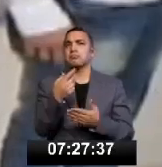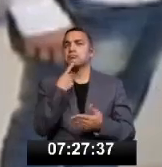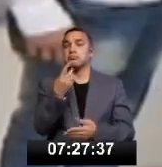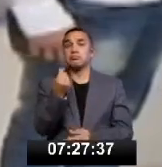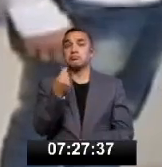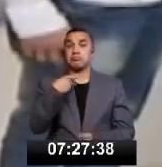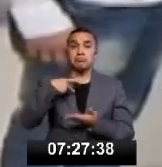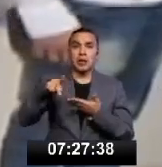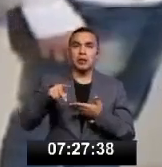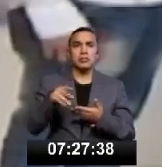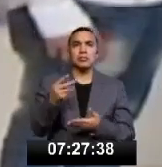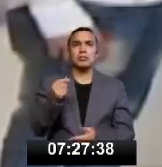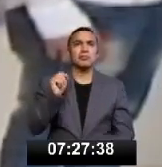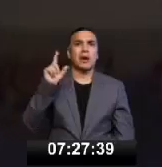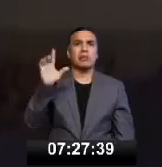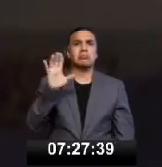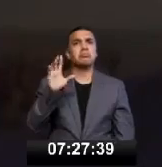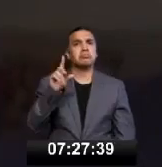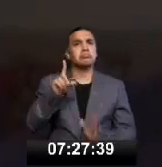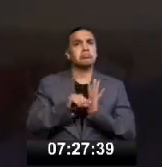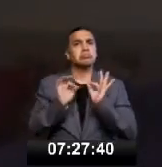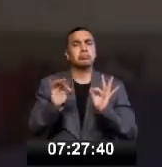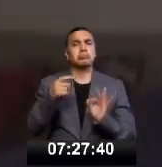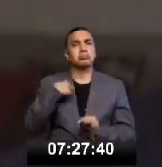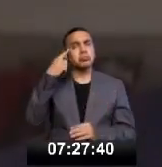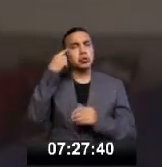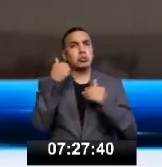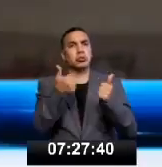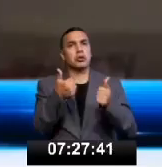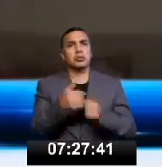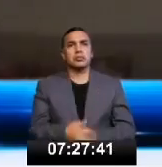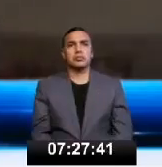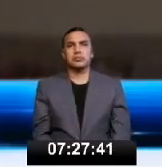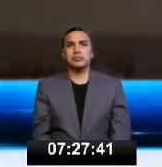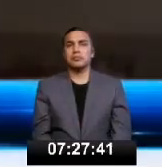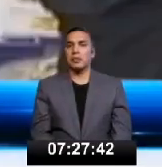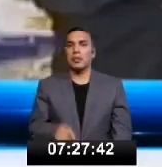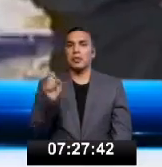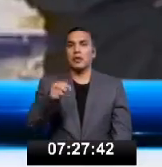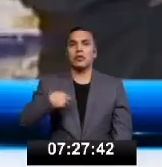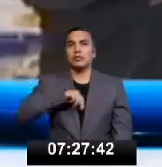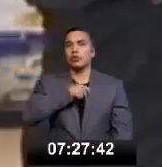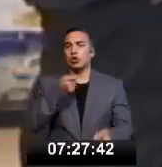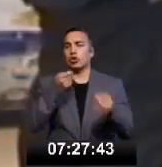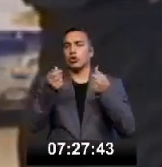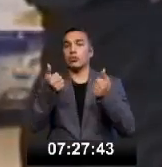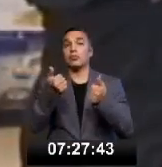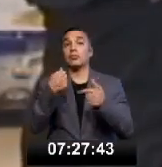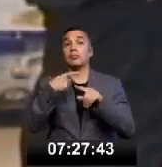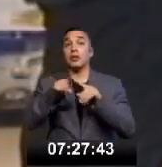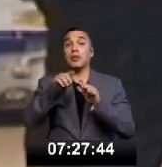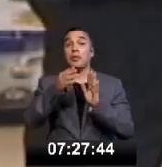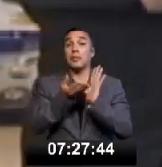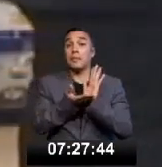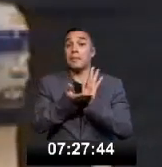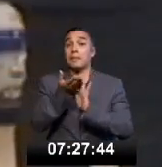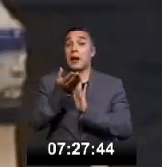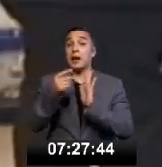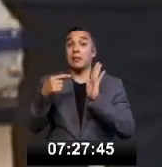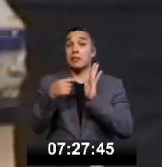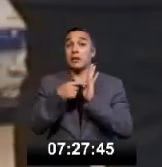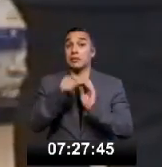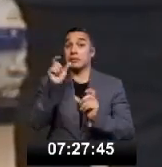que el valor que pagó no fue excesivo. Sí, me parece muy bien eso. Sí, deberían controlar eso. Aunque es mínima la variación del arancel para